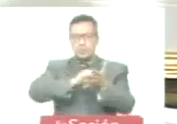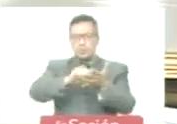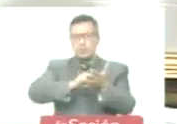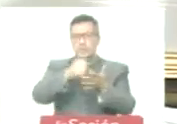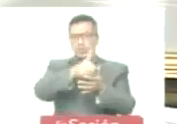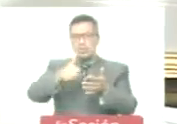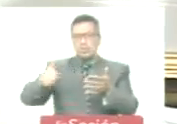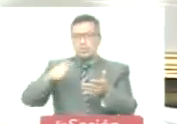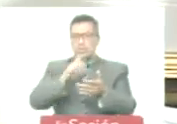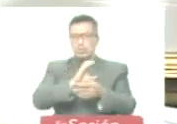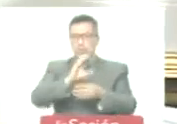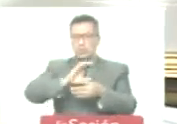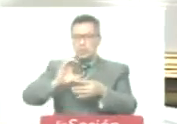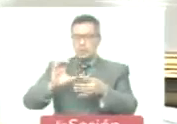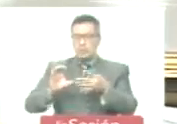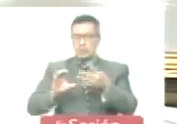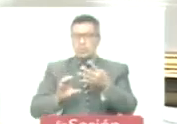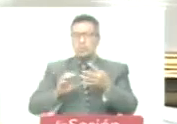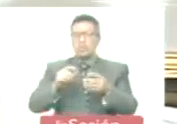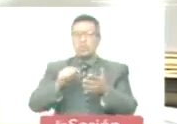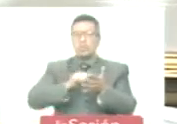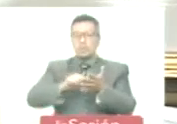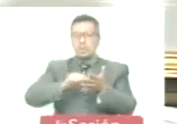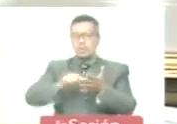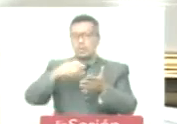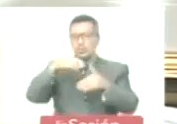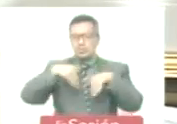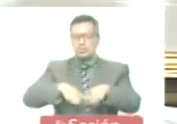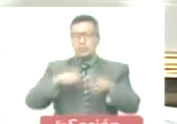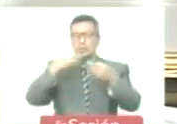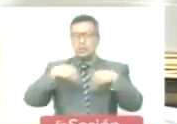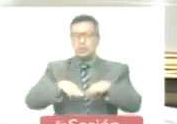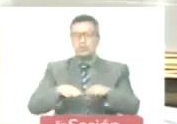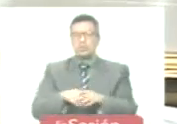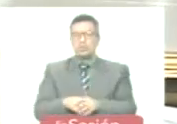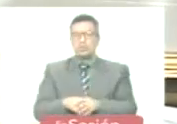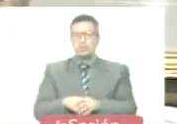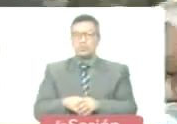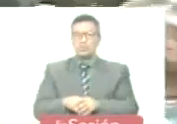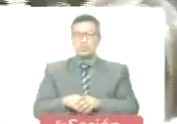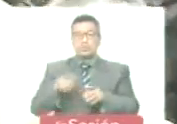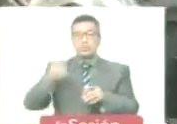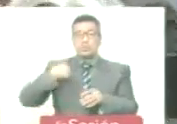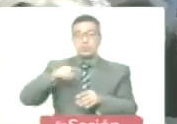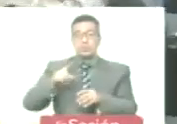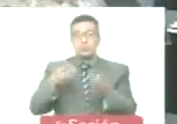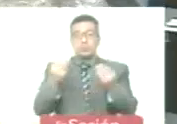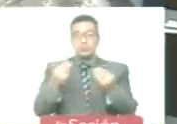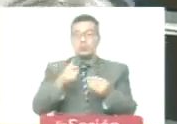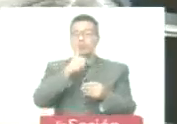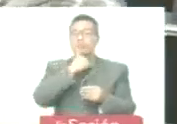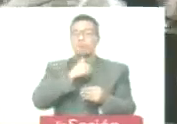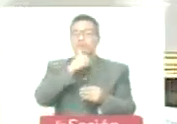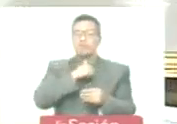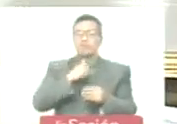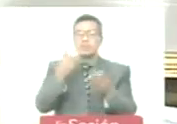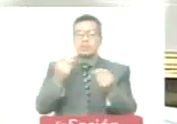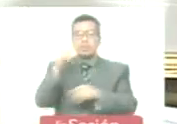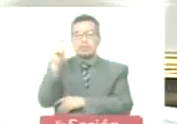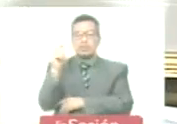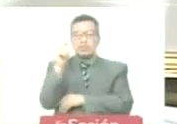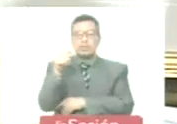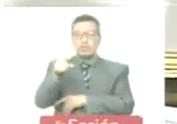artículo, capítulo por capítulo, acápite por acápite, epígrafe por epígrafe. Hemos tenido suficiente paciencia, diputado. Presidente,